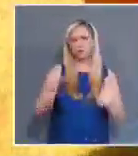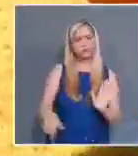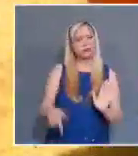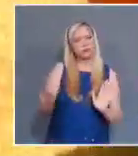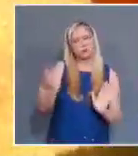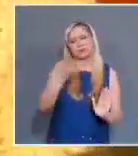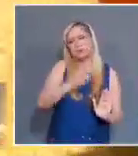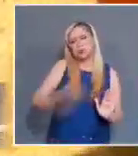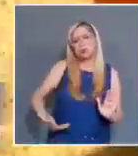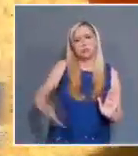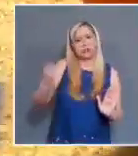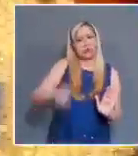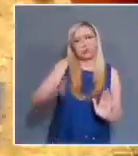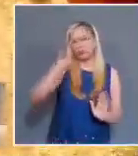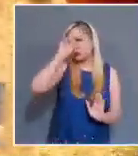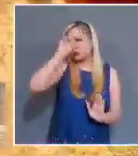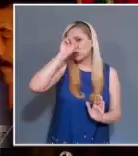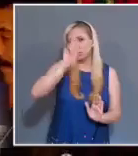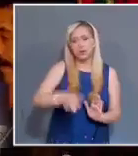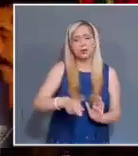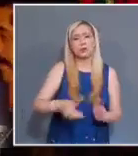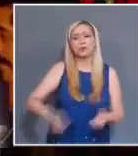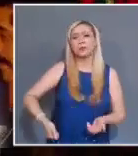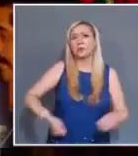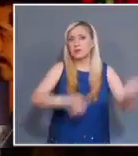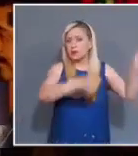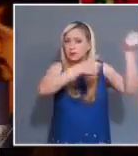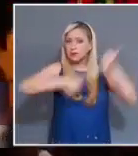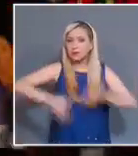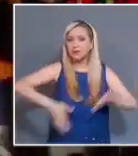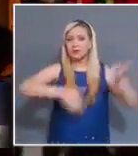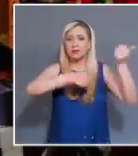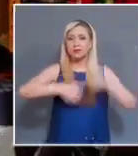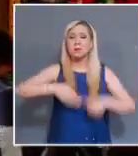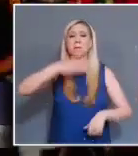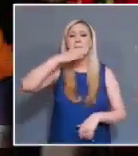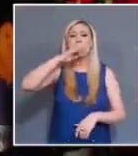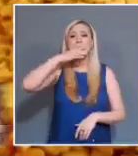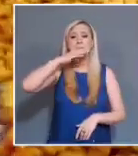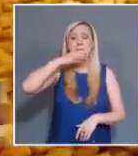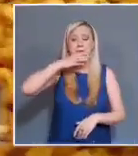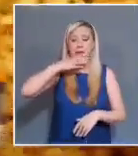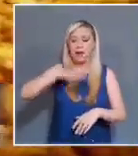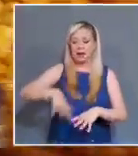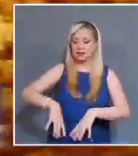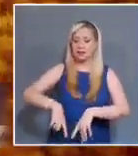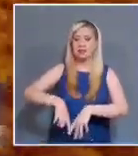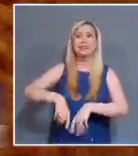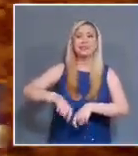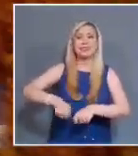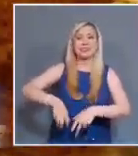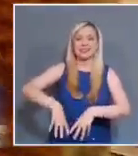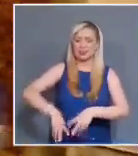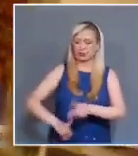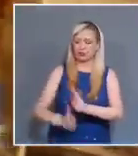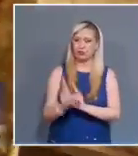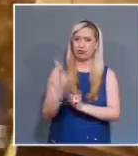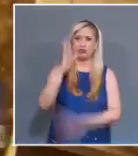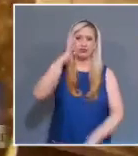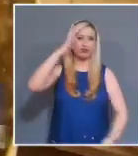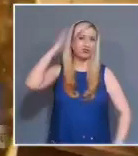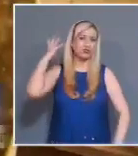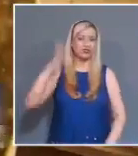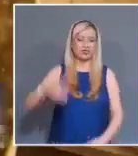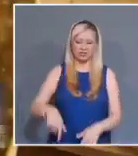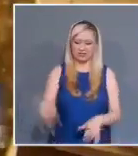prohíbe gradualmente la importación y uso del maíz transgénico y glifosato no afecta de ninguna manera a las personas agricultoras en